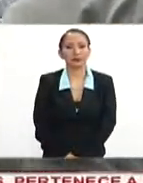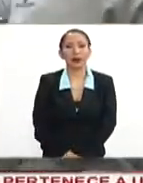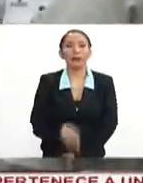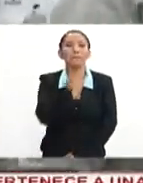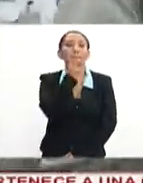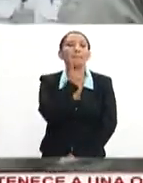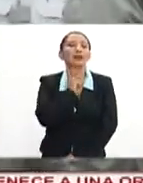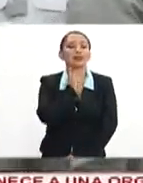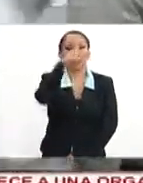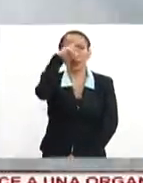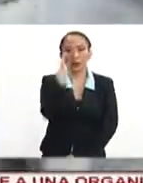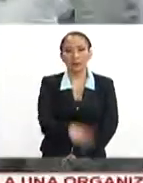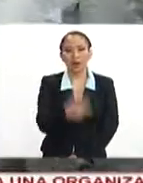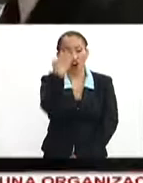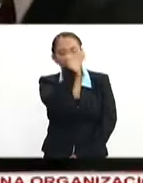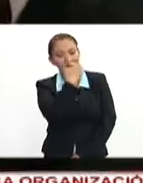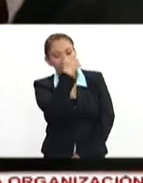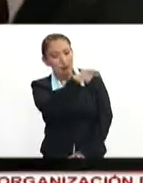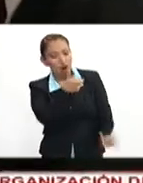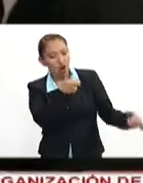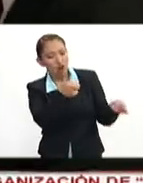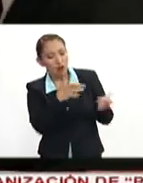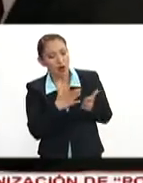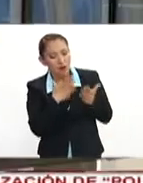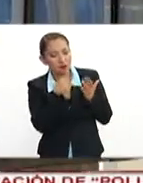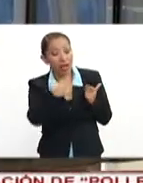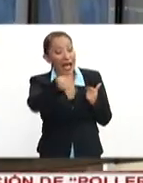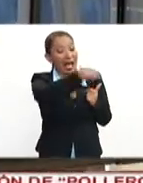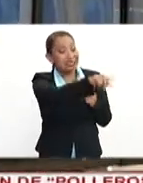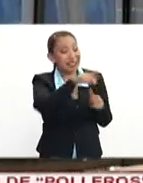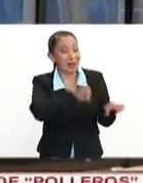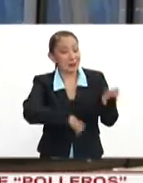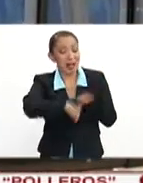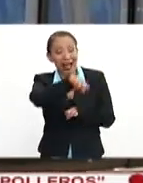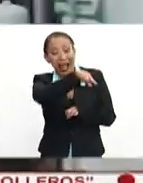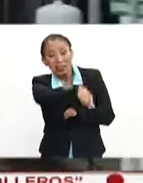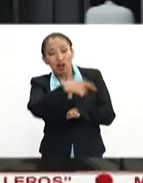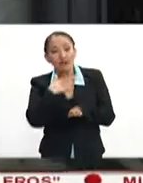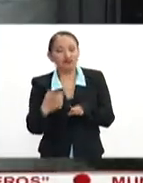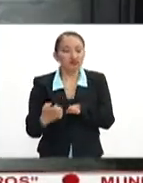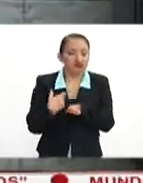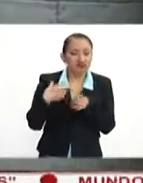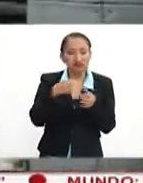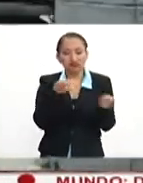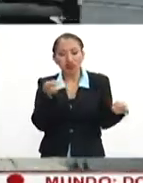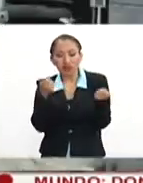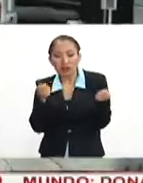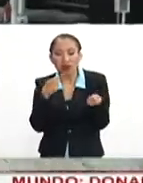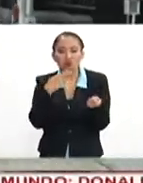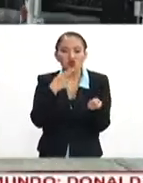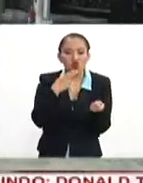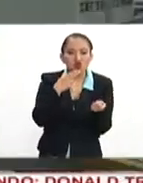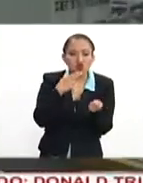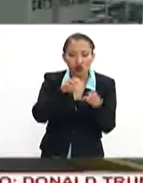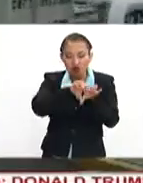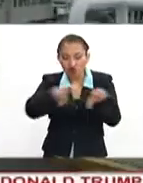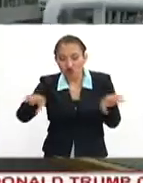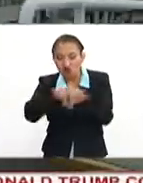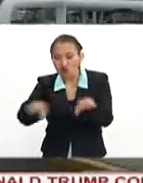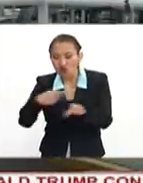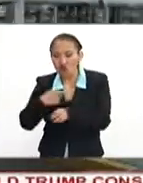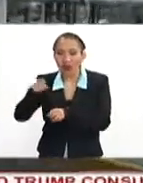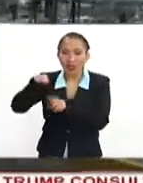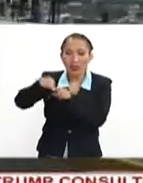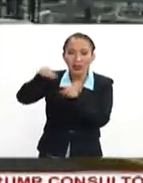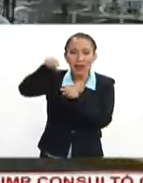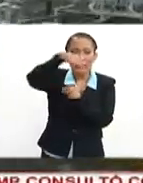Petróleos Mexicanos aplicará exámenes de control de confianza a todos los empleados de la estructura que controla la operación de los ductos de distribución